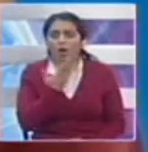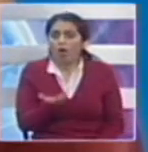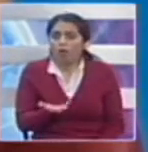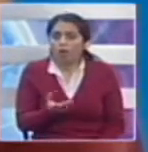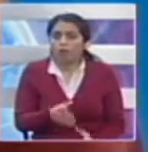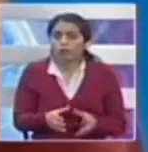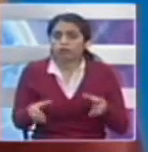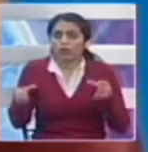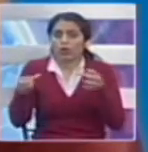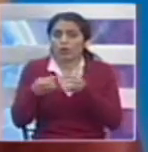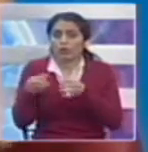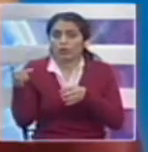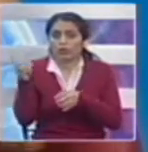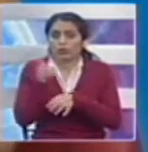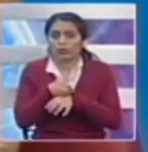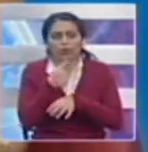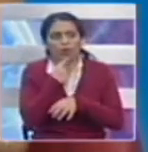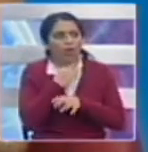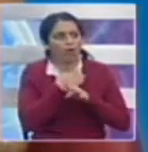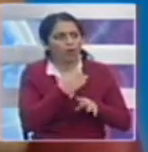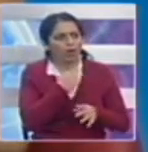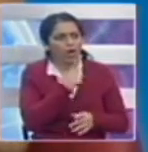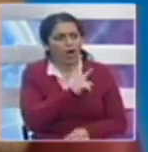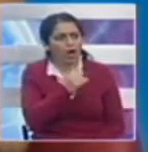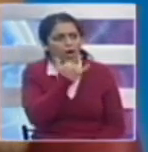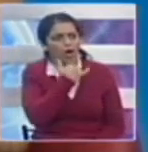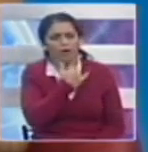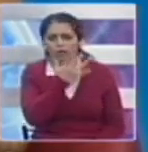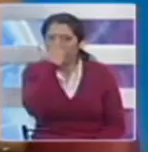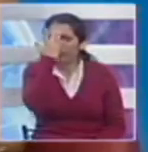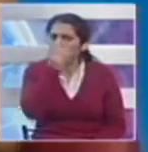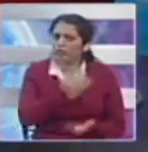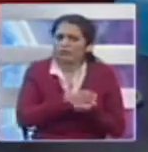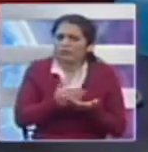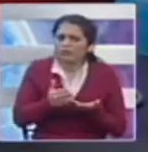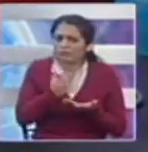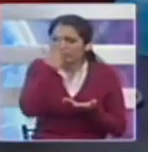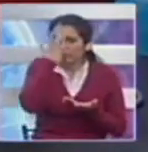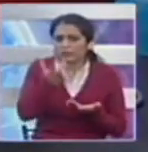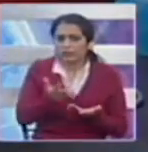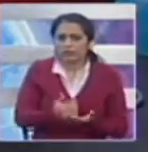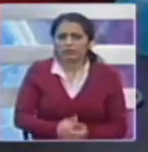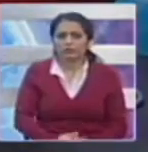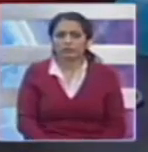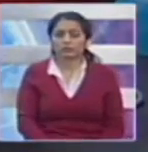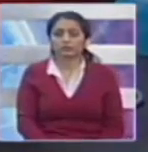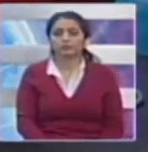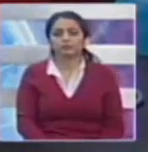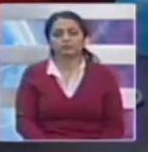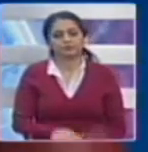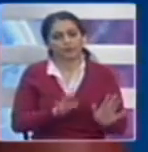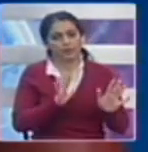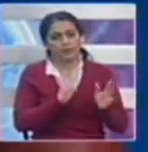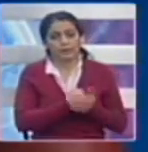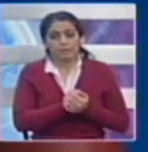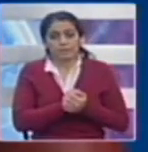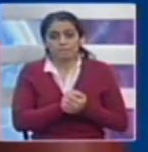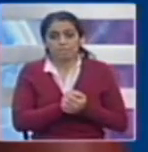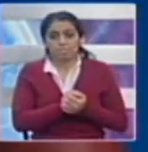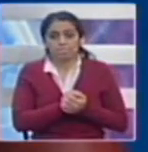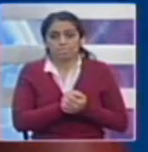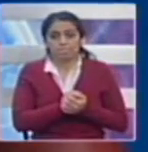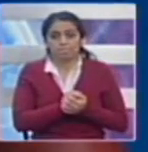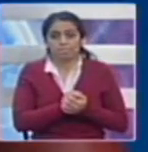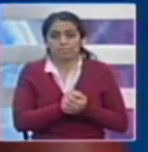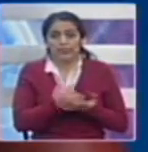Médica Ecuatoriana. ¿Por qué separaron a los galenos de la institución? La política de la actual administración es realmente